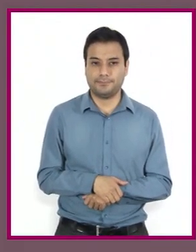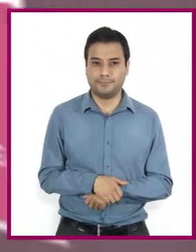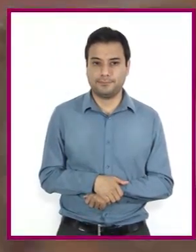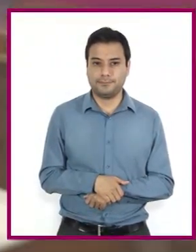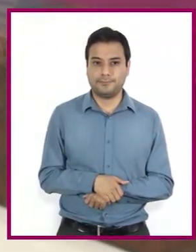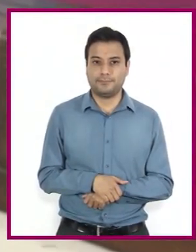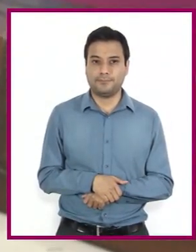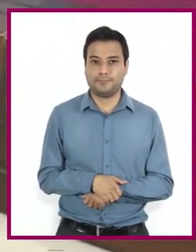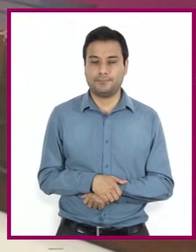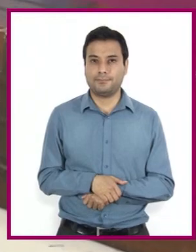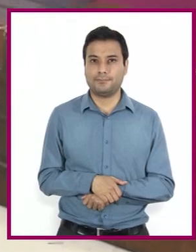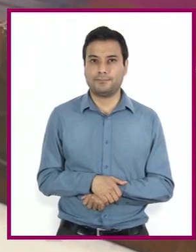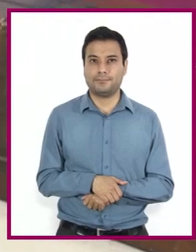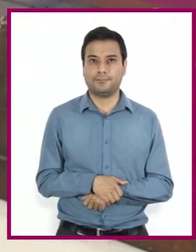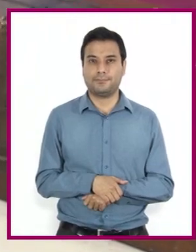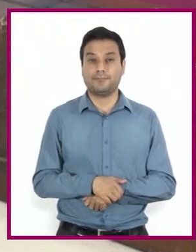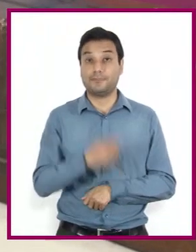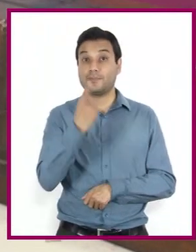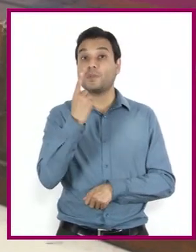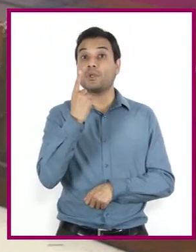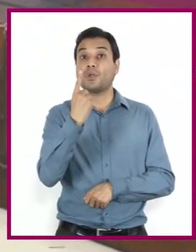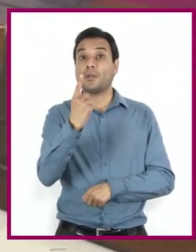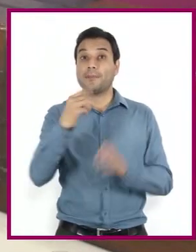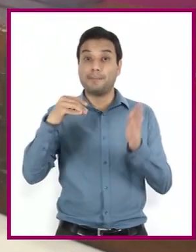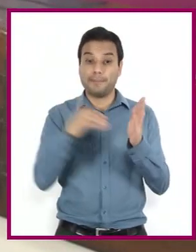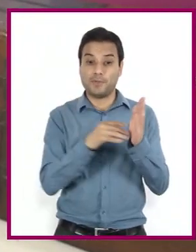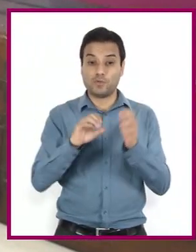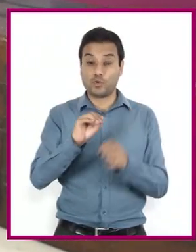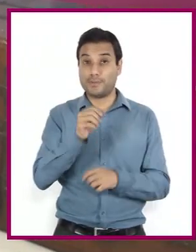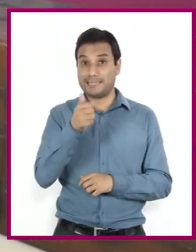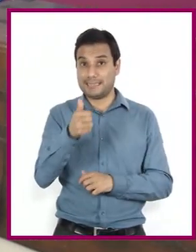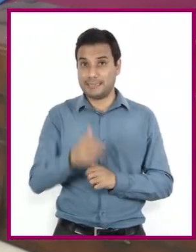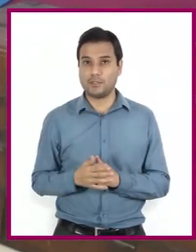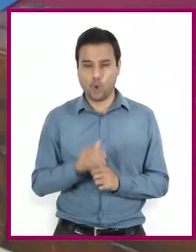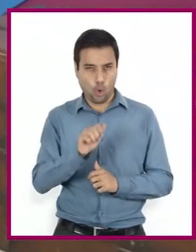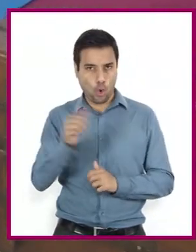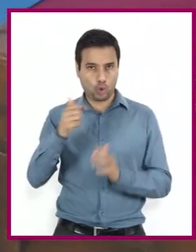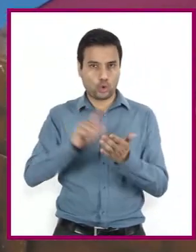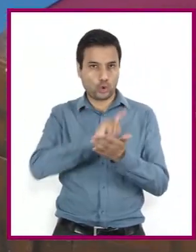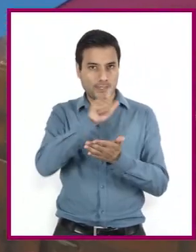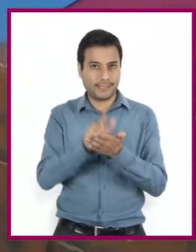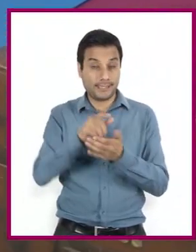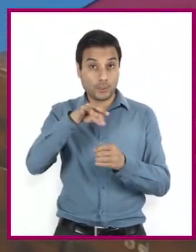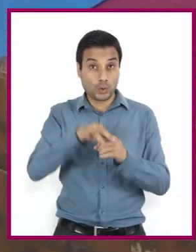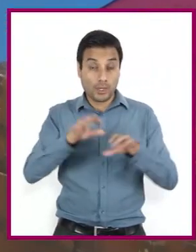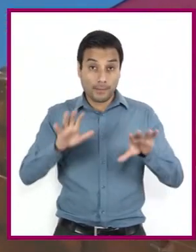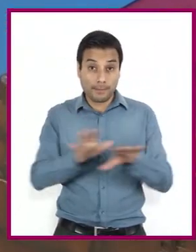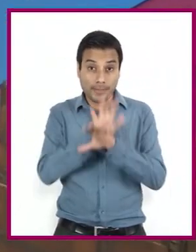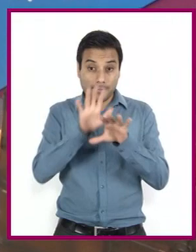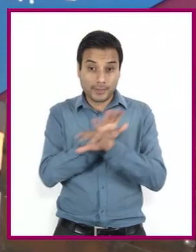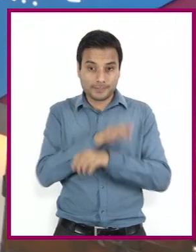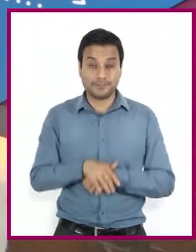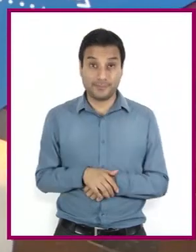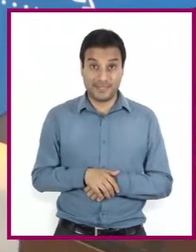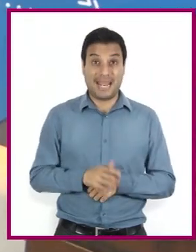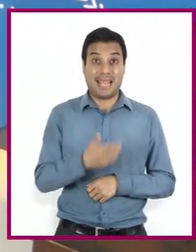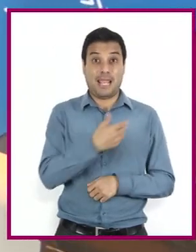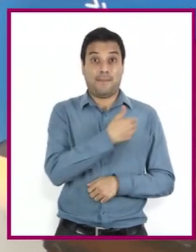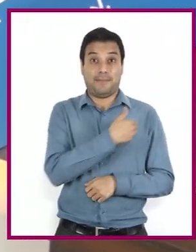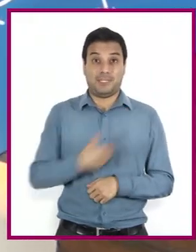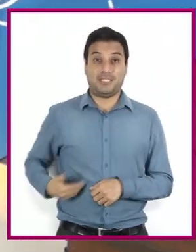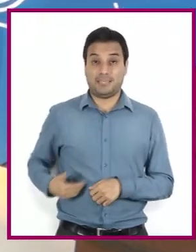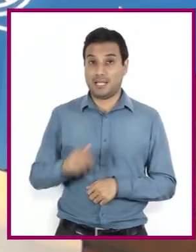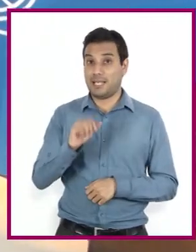IFE. En 1996, otra reforma electoral propuso que la presidencia del